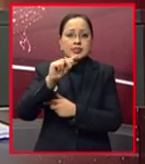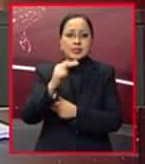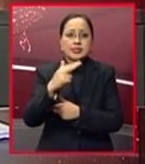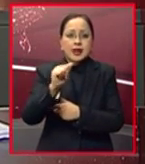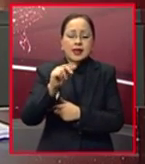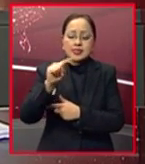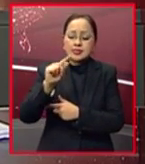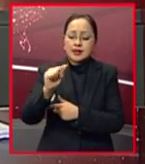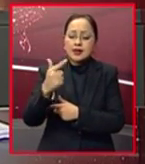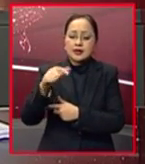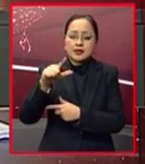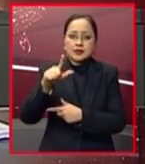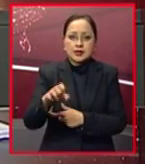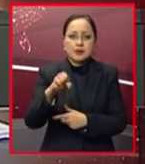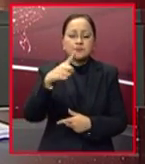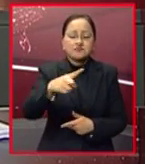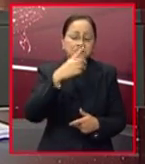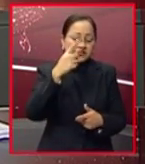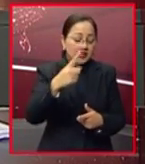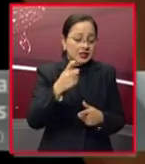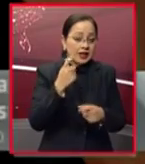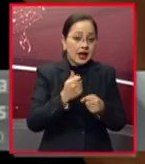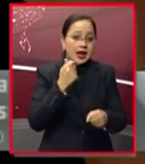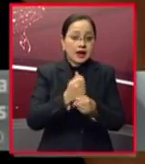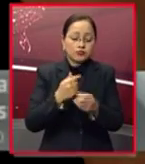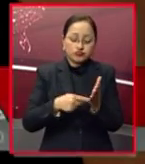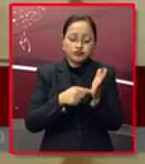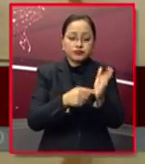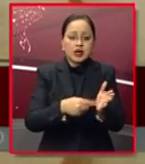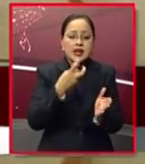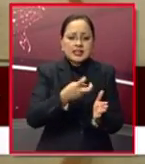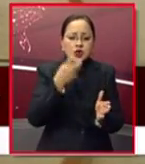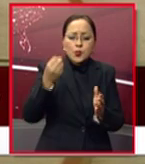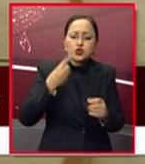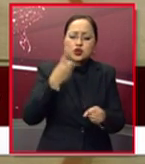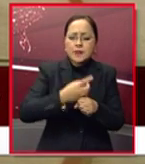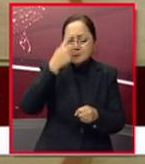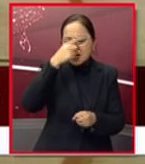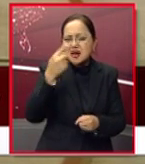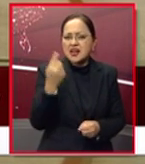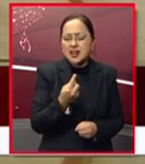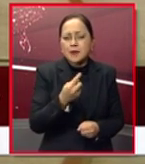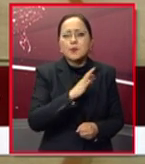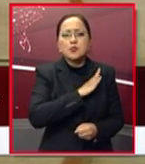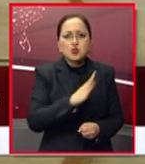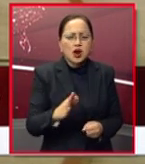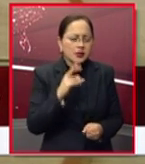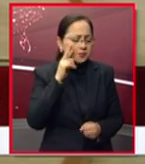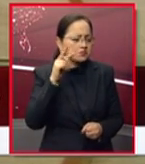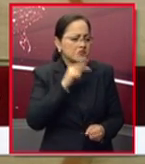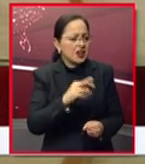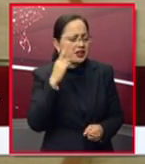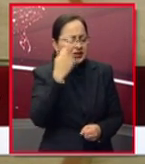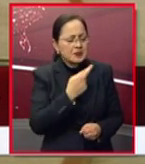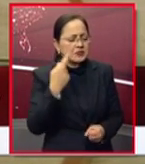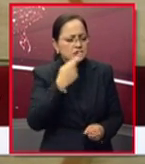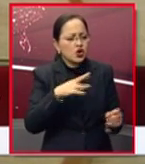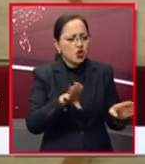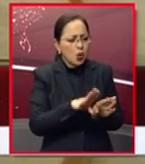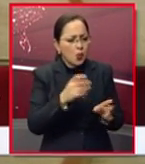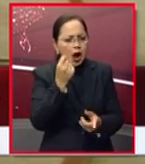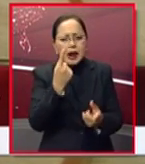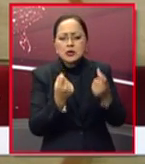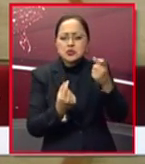del centenario de la promulgación de la Carta Magna representa una oportunidad para revisar su vigencia y reflexionar sobre posibles